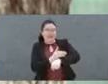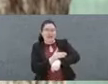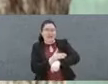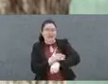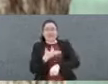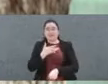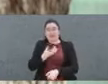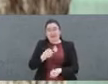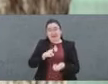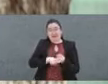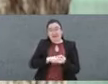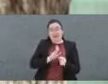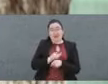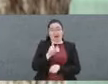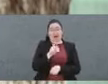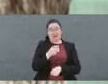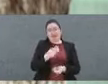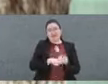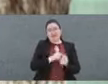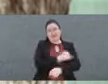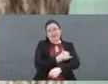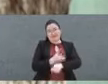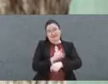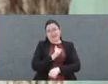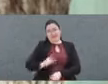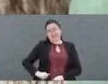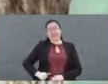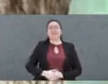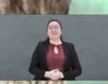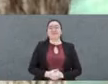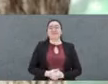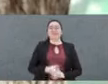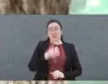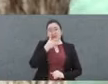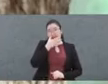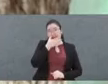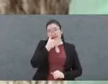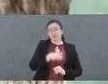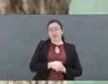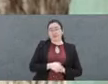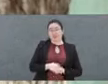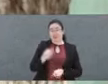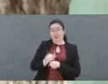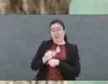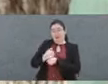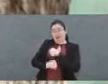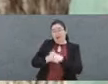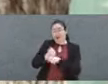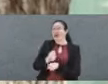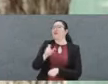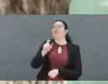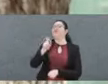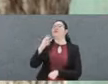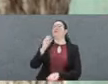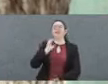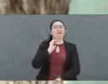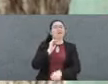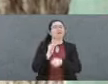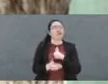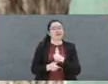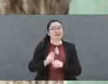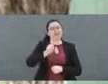de agua en la alcaldía Iztacalco. Este año vamos a terminar los 23. Eso significa que va a